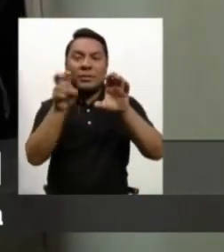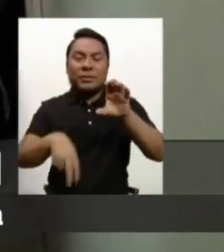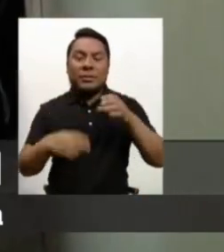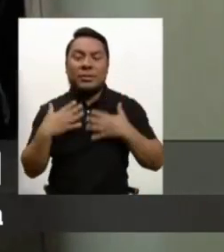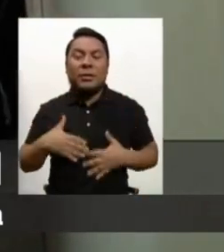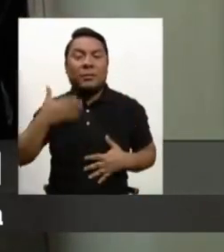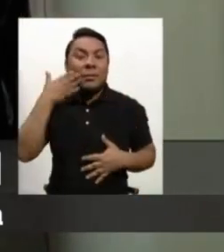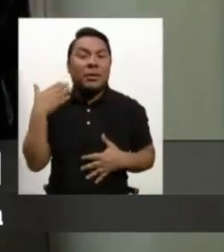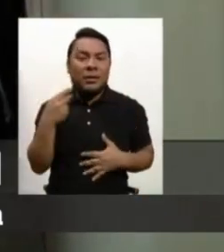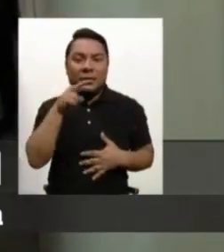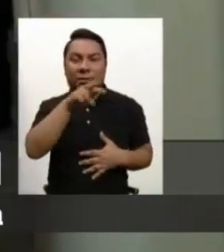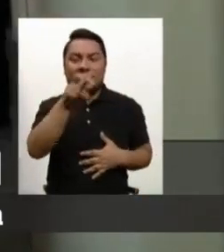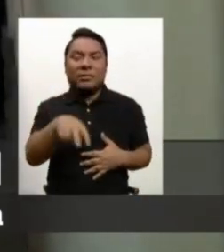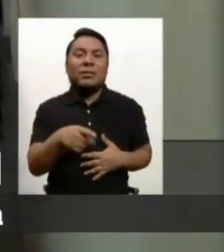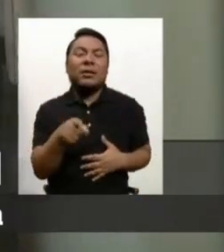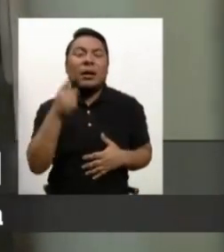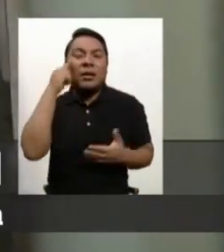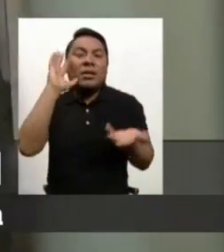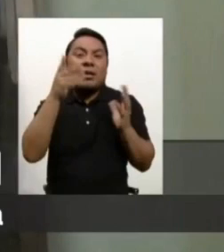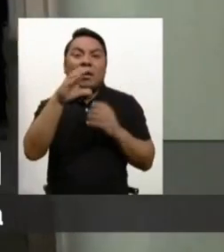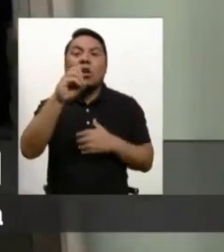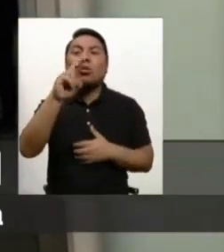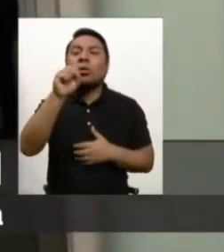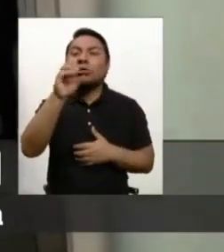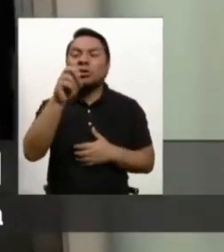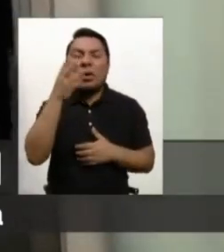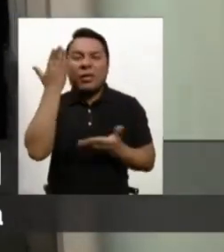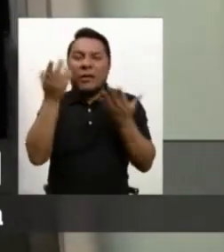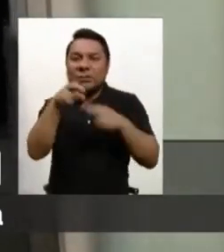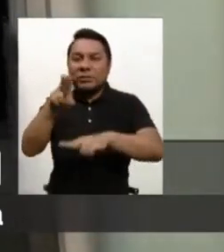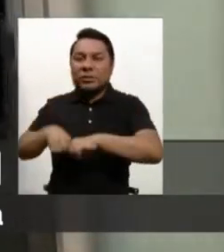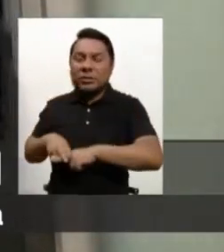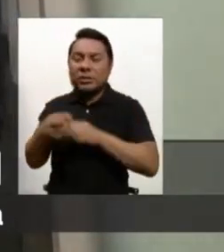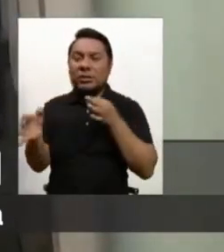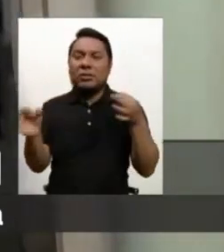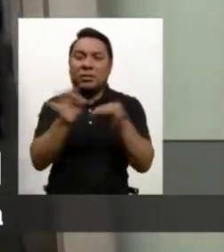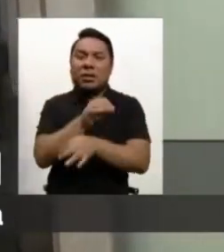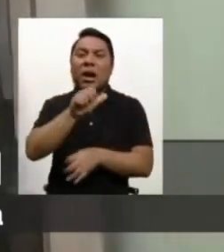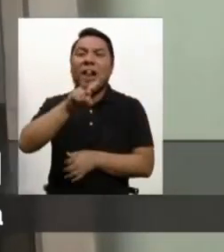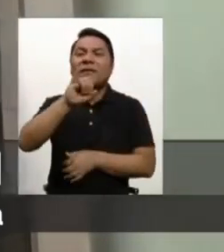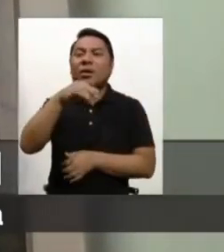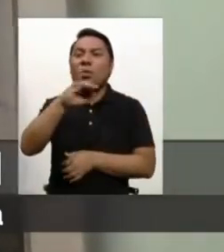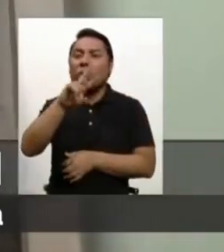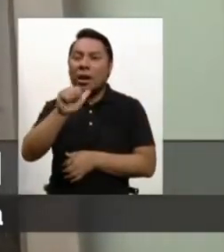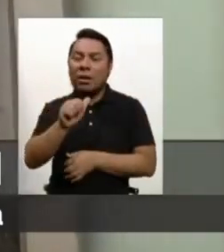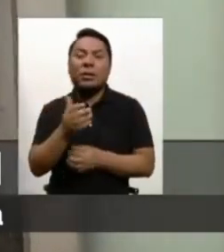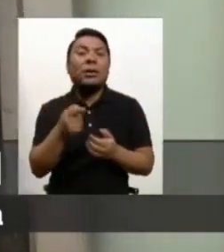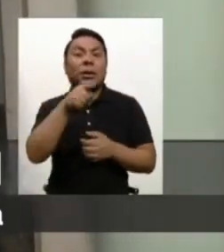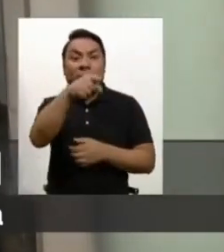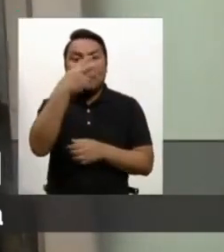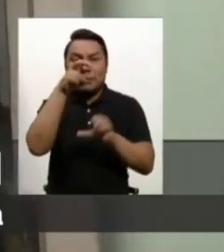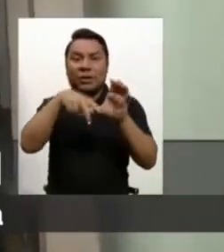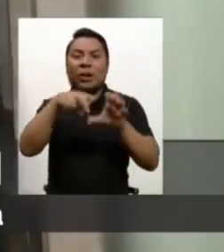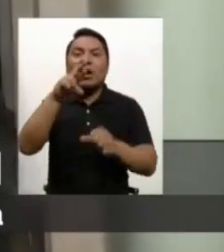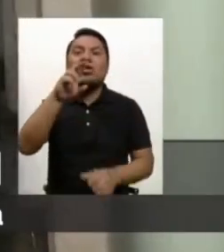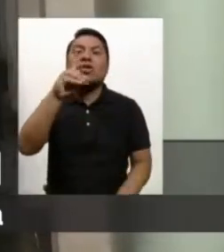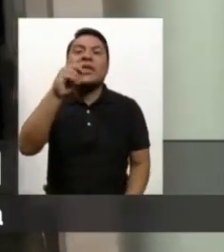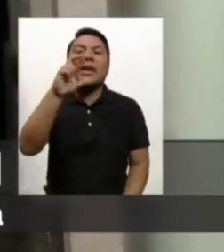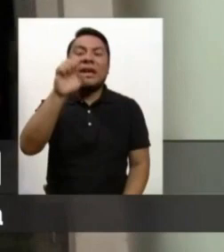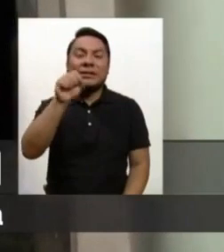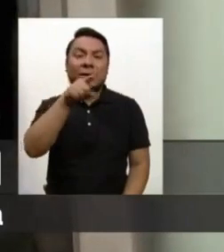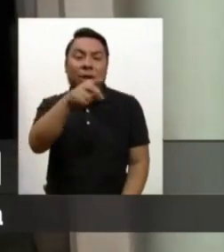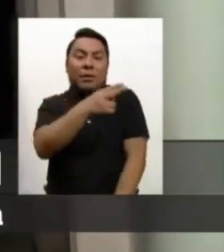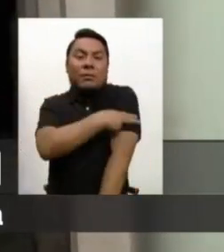blanco. Hoy no, parece que no jugaría Corso, lo haría Luis Advíncula en el lateral derecho. Vemos a Alberto Rodríguez, el